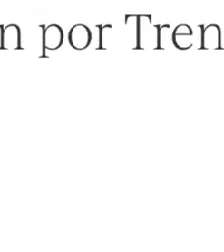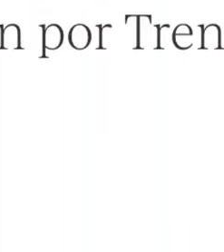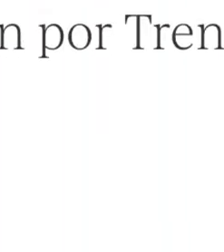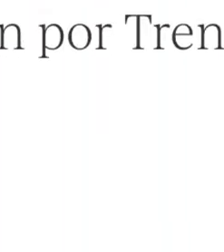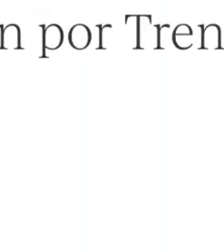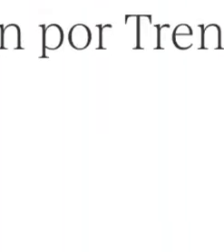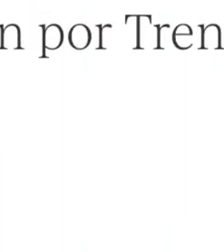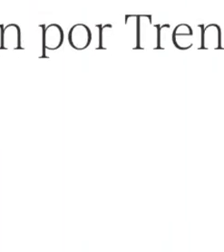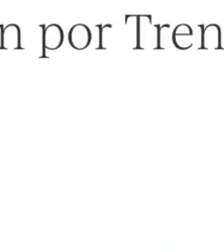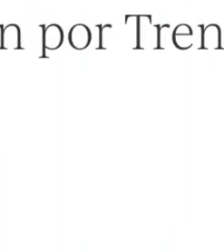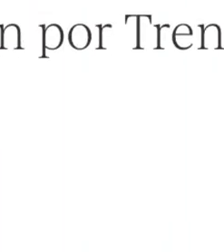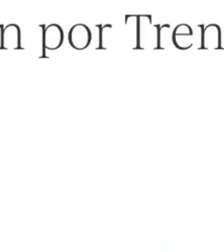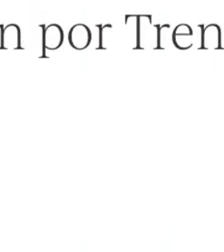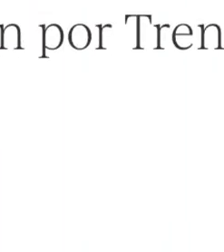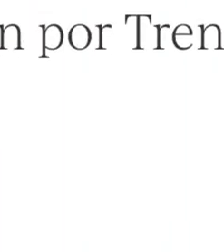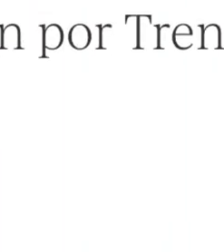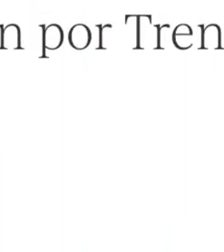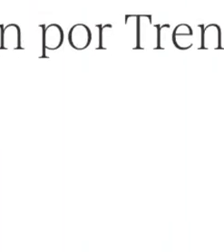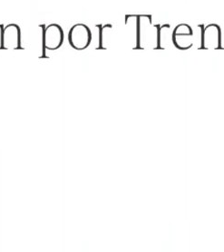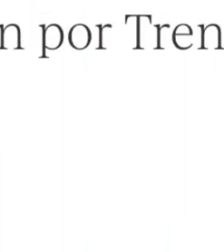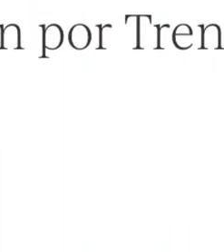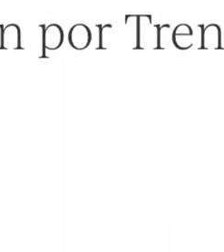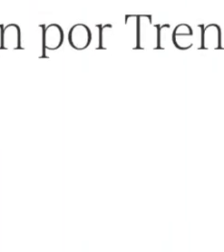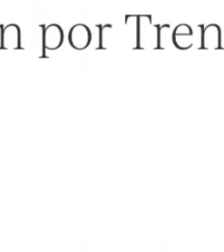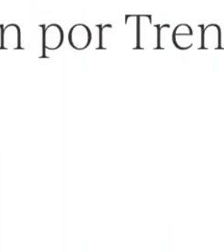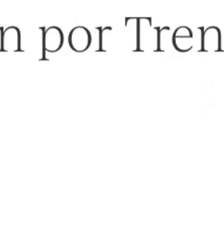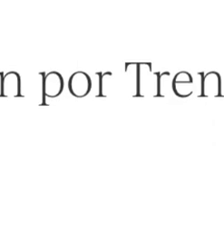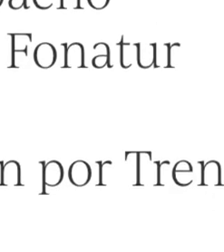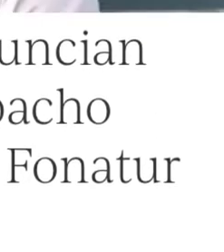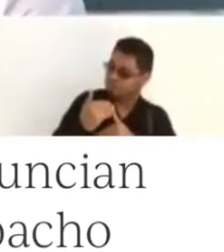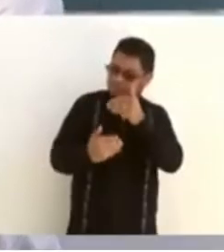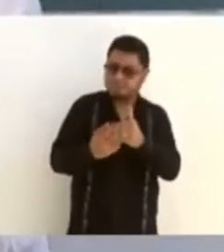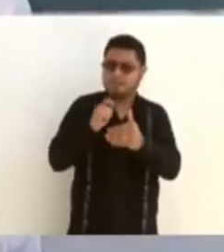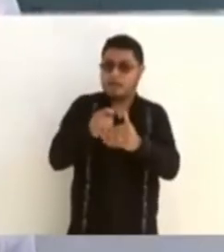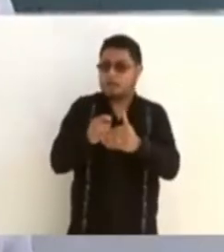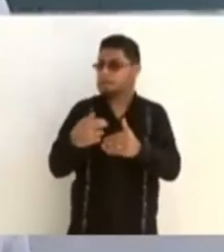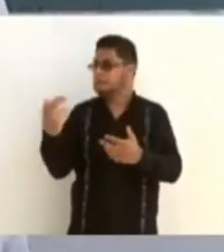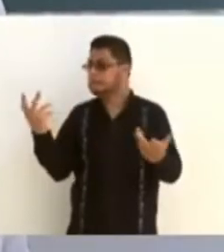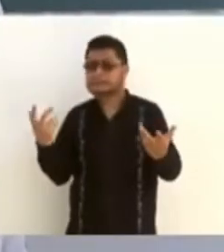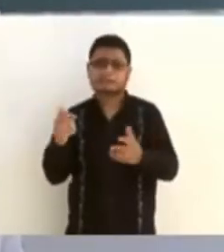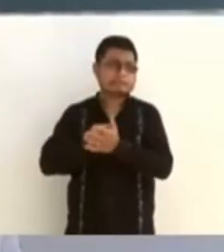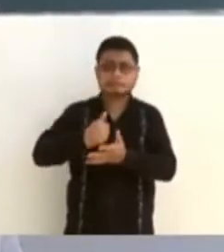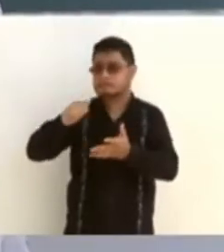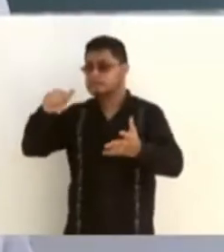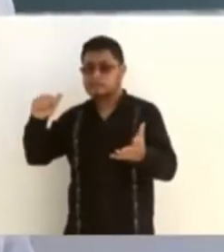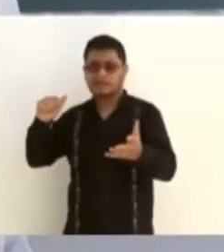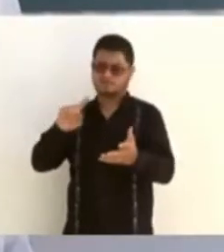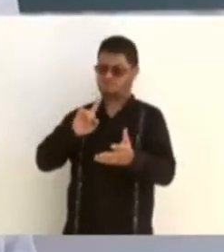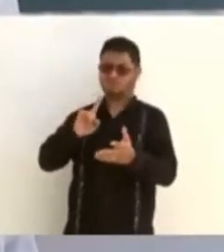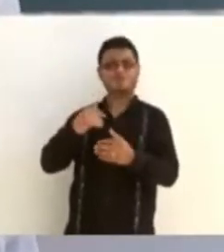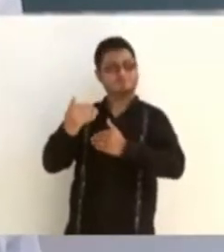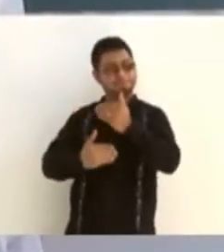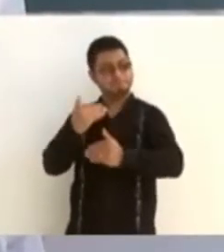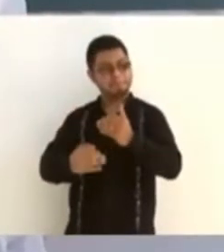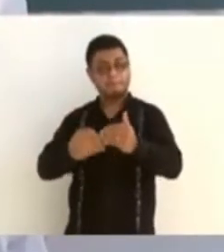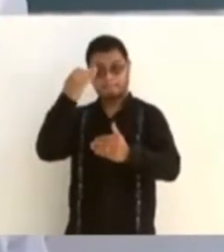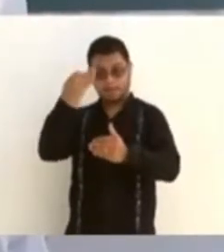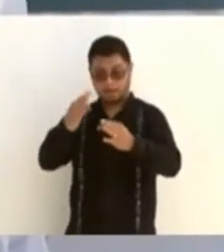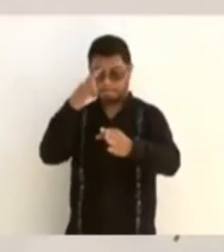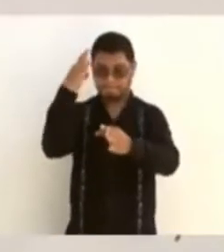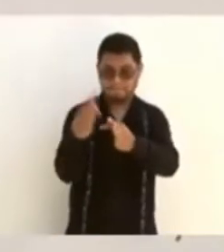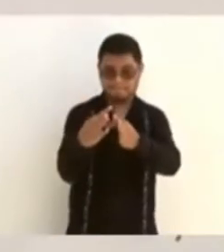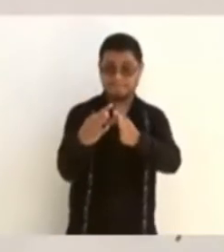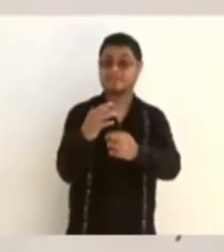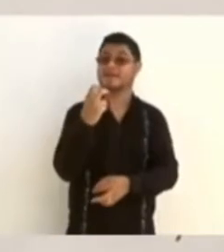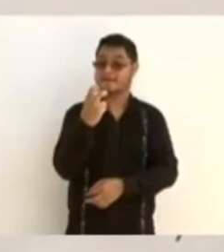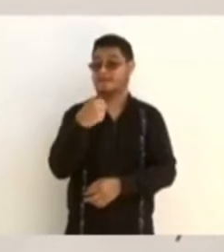obra del Tren Maya. Avanzar y que no se nos va a demorar la obra, que tenemos que terminar en tiempo.